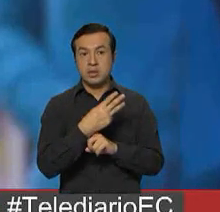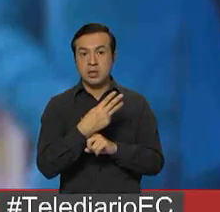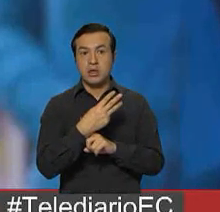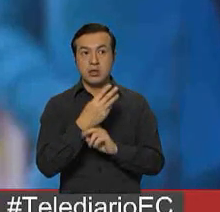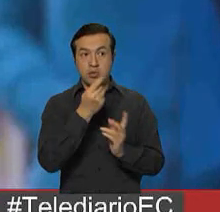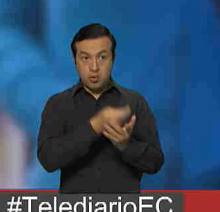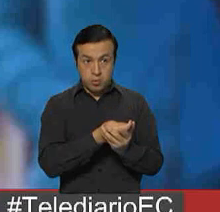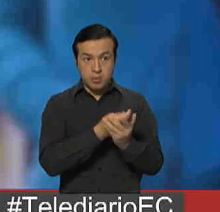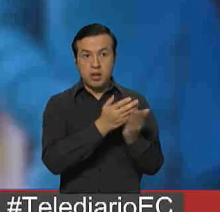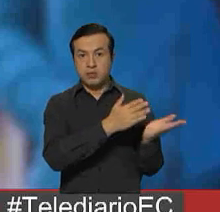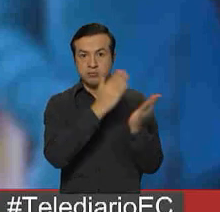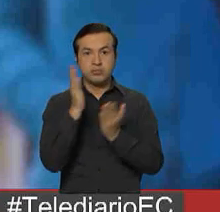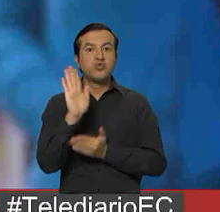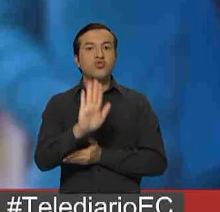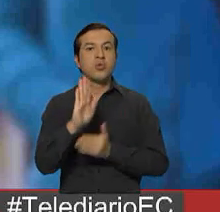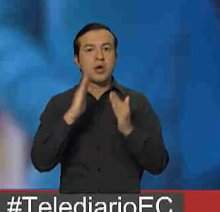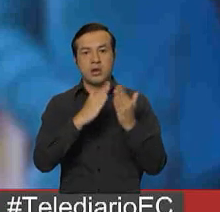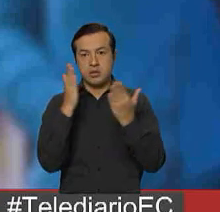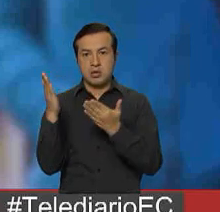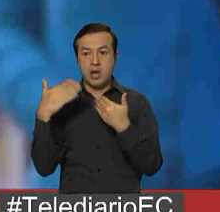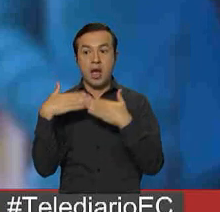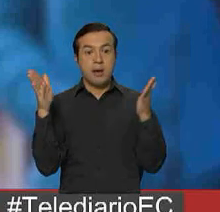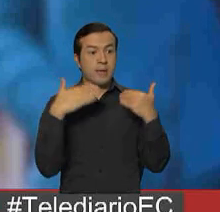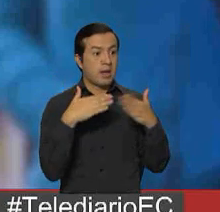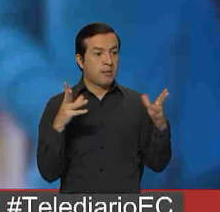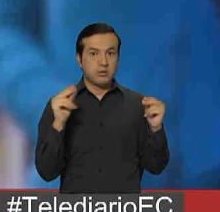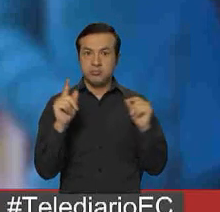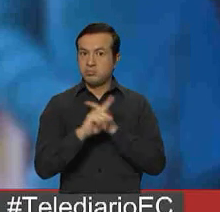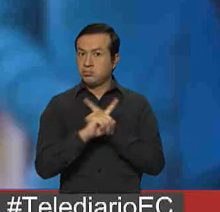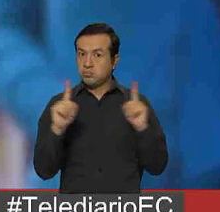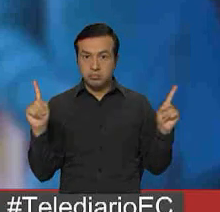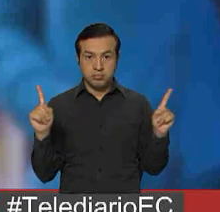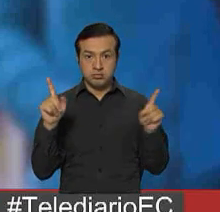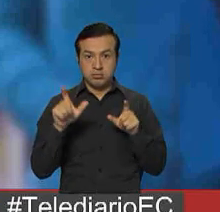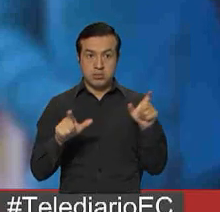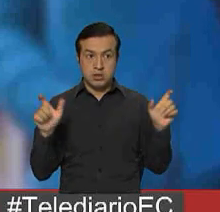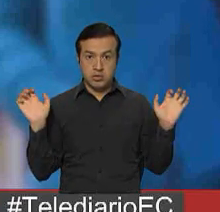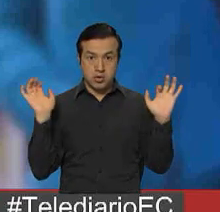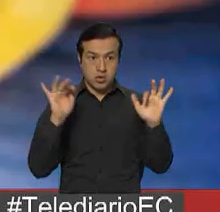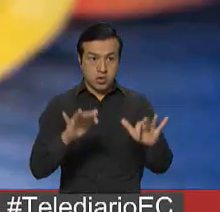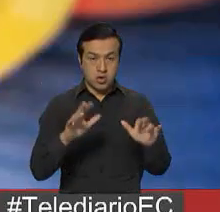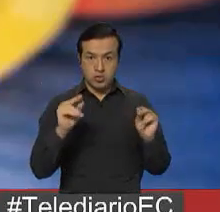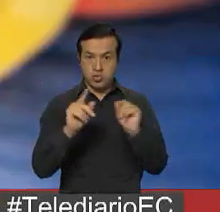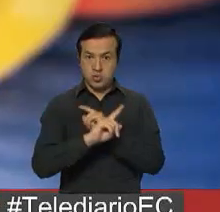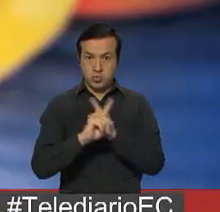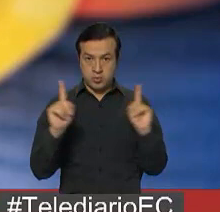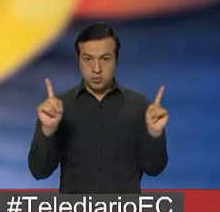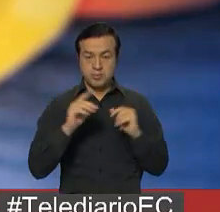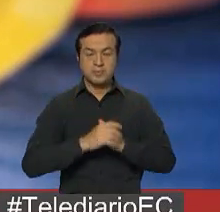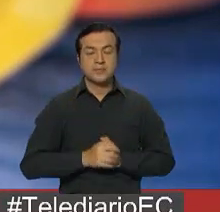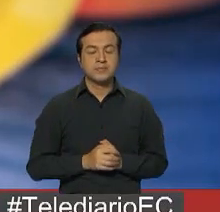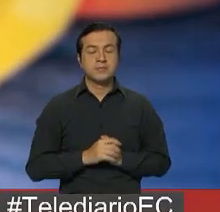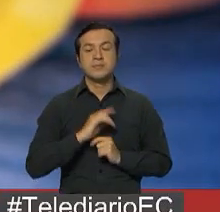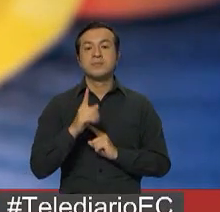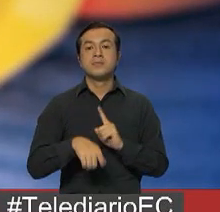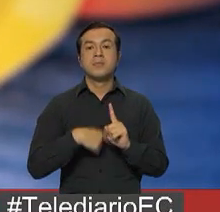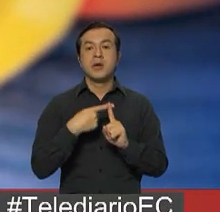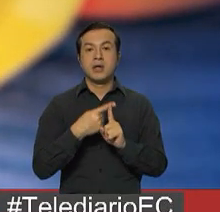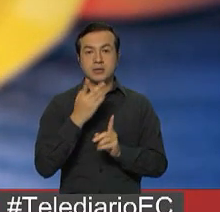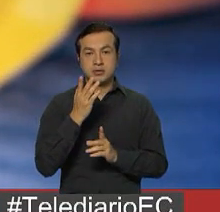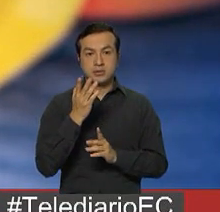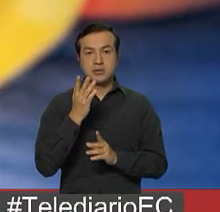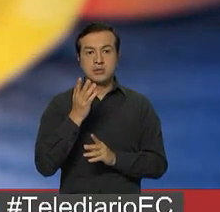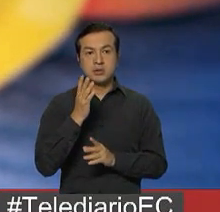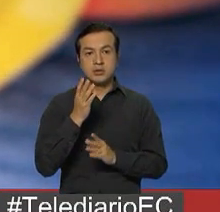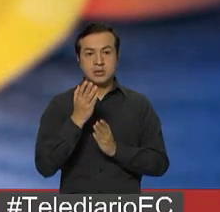no está permitida la apertura de centros comerciales tampoco la movilidad de compradores se autoriza el servicio técnico y de